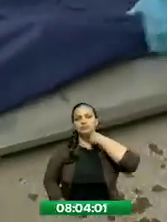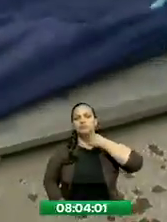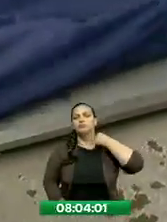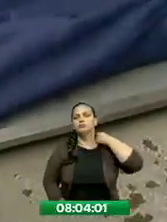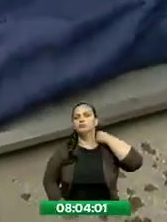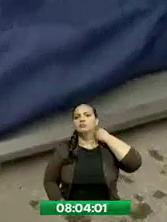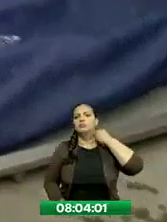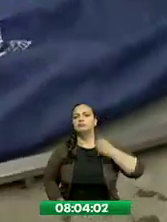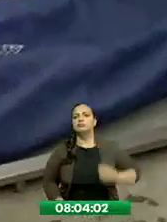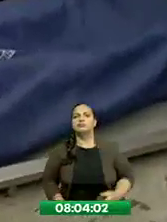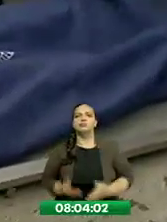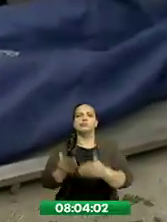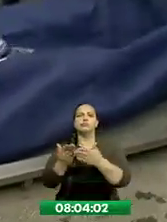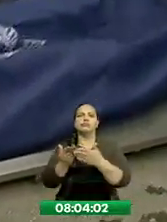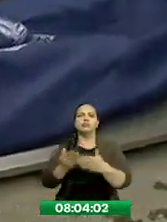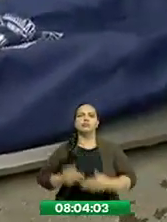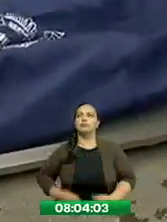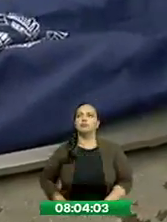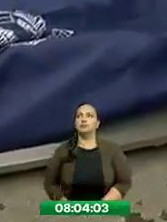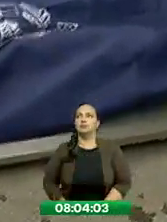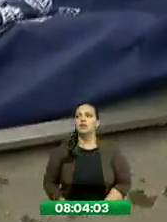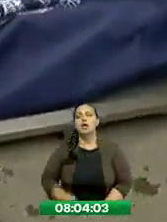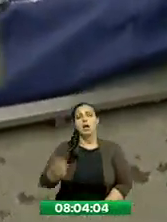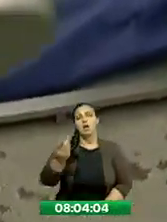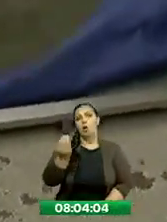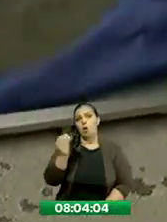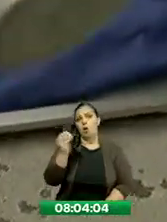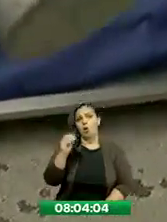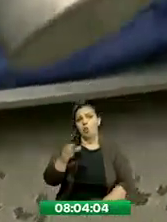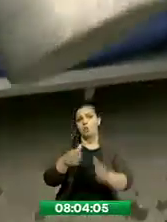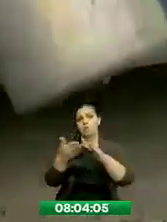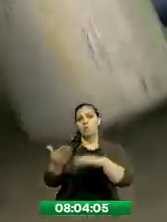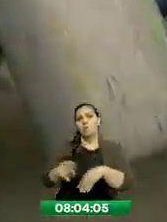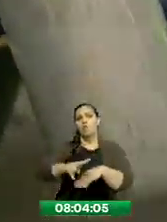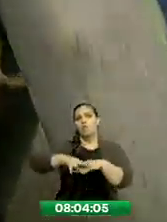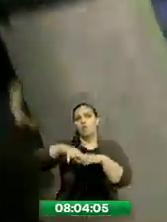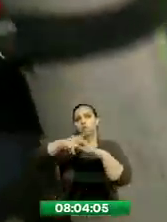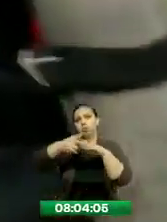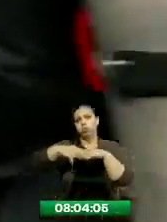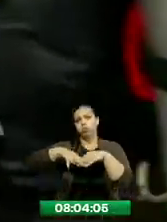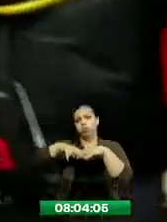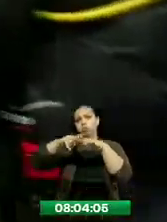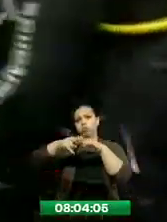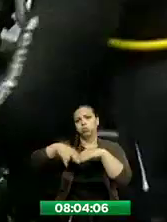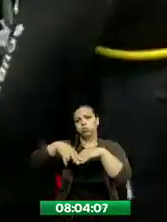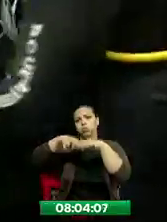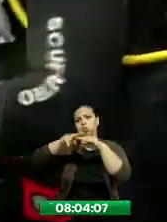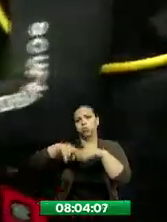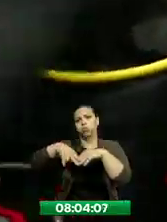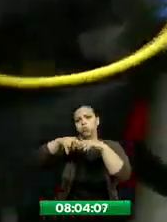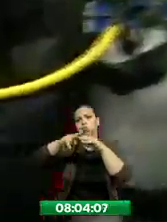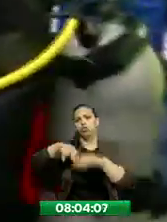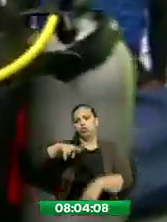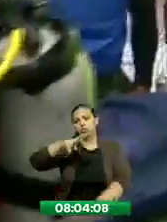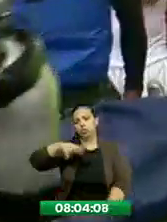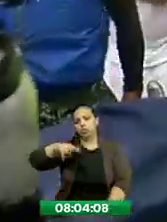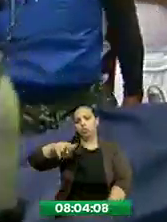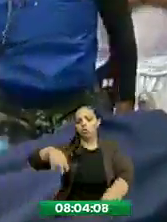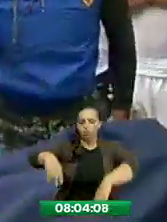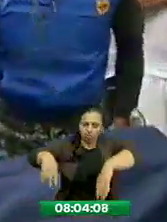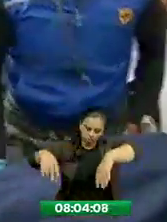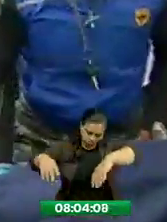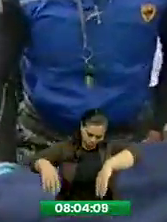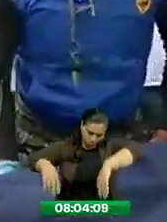occiso, estaba ya a la orilla del estero y que pues fue un poco menos difícil,